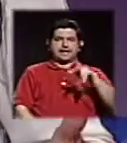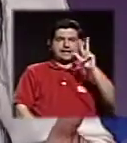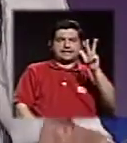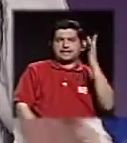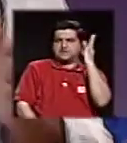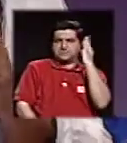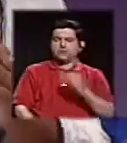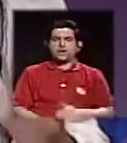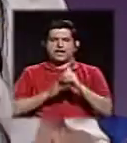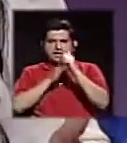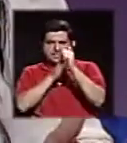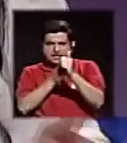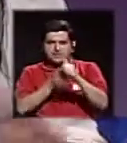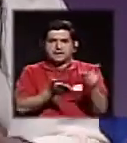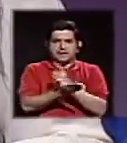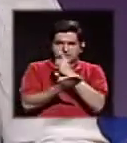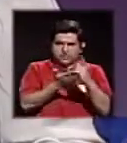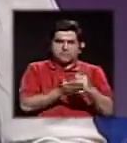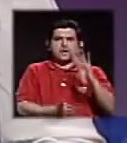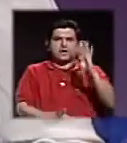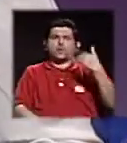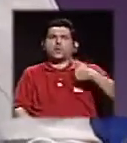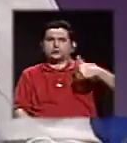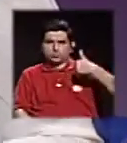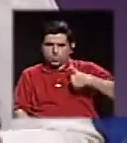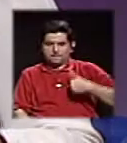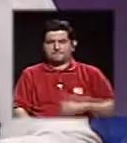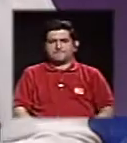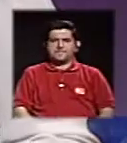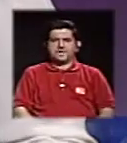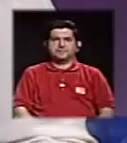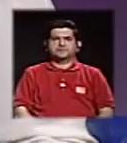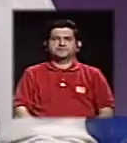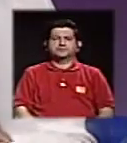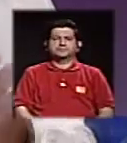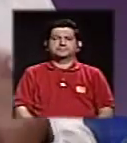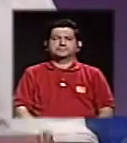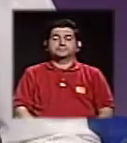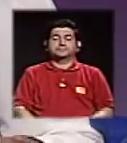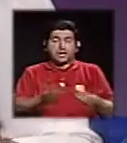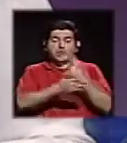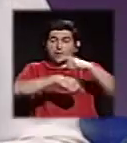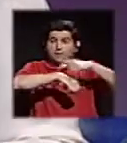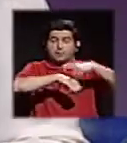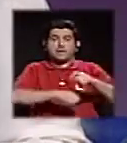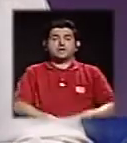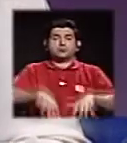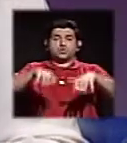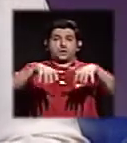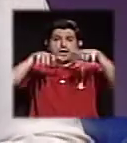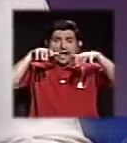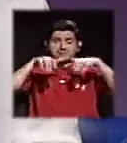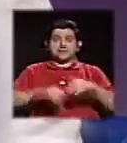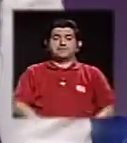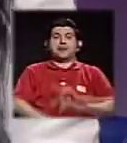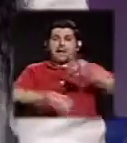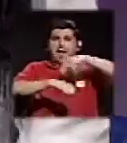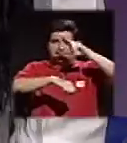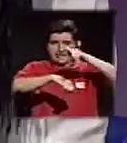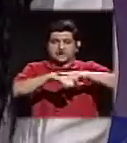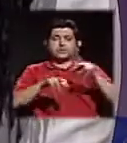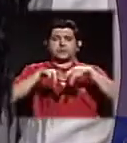mujeres encabezando por provincia y cuatro hombres y este recientemente en la asamblea que pasó la asamblea